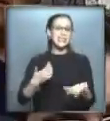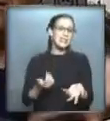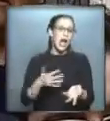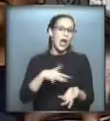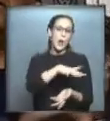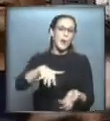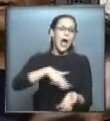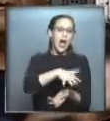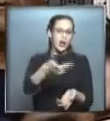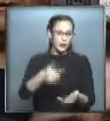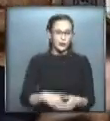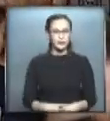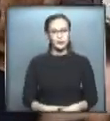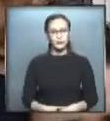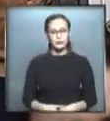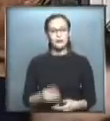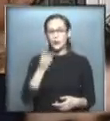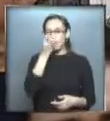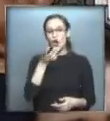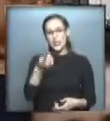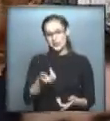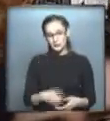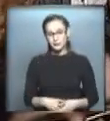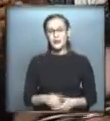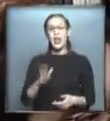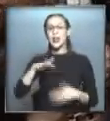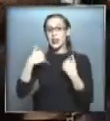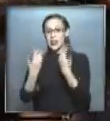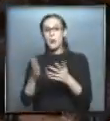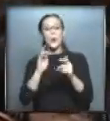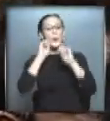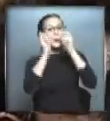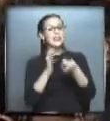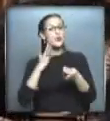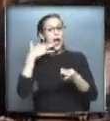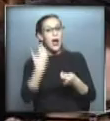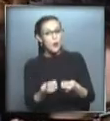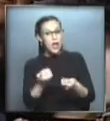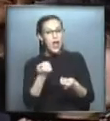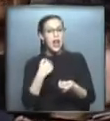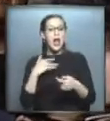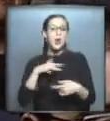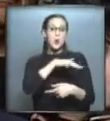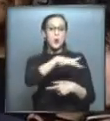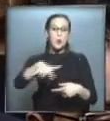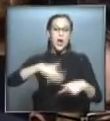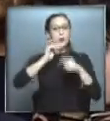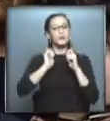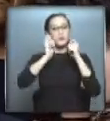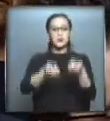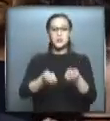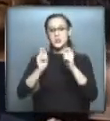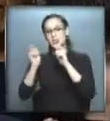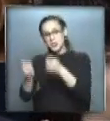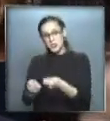barrio de Floresta. Después voy a ver a mi abuela, después recorrer algunos centros donde tenemos la